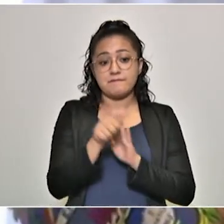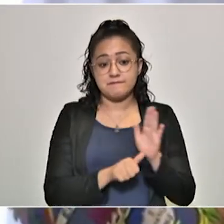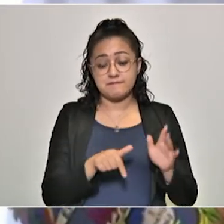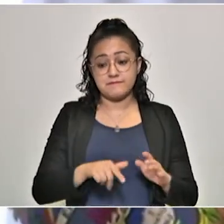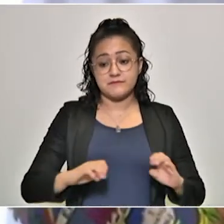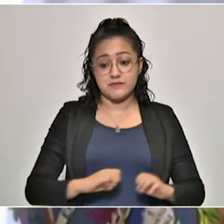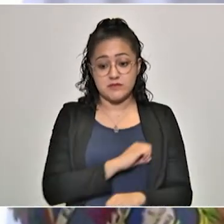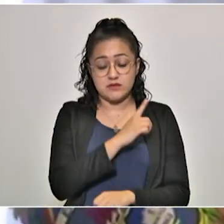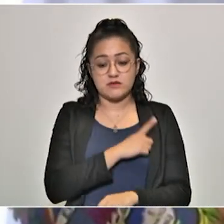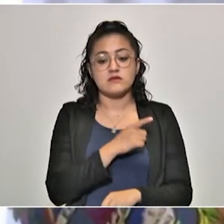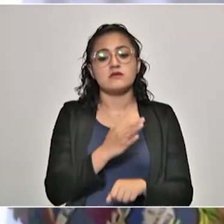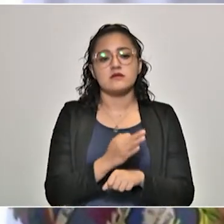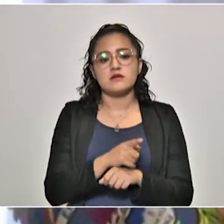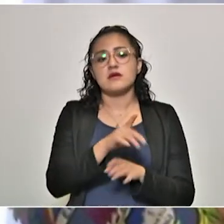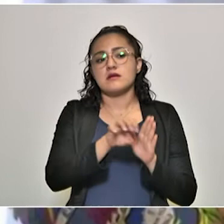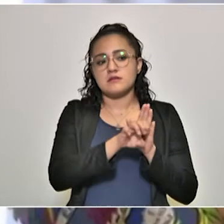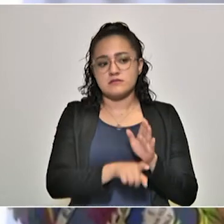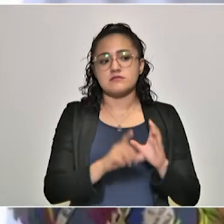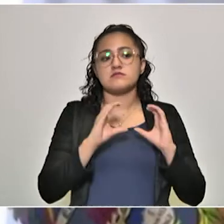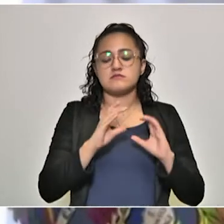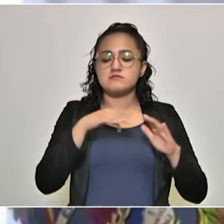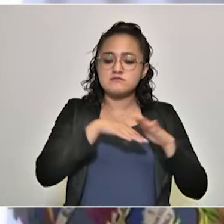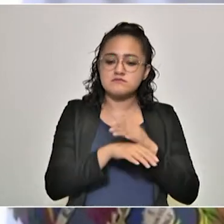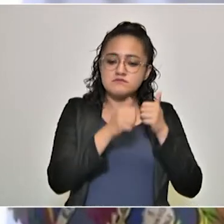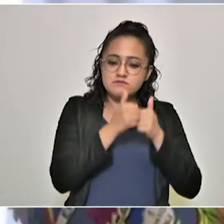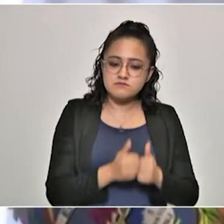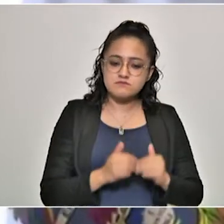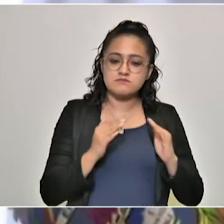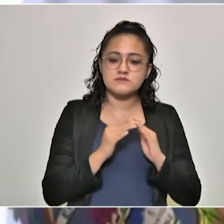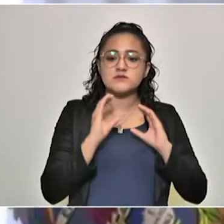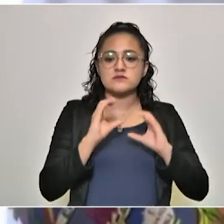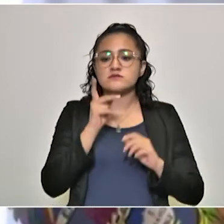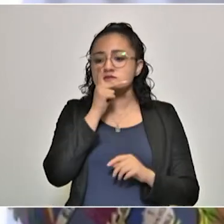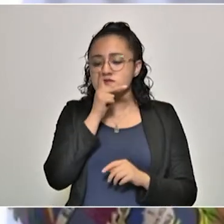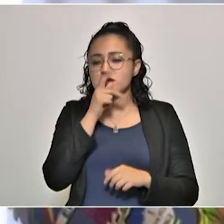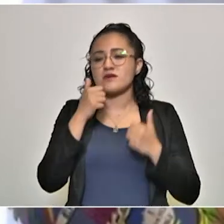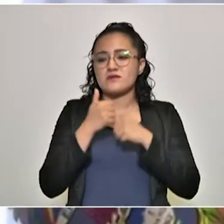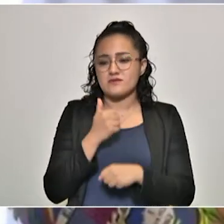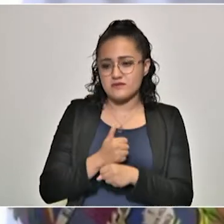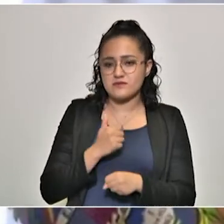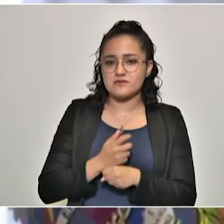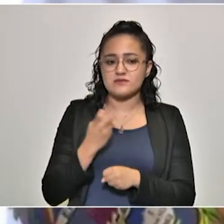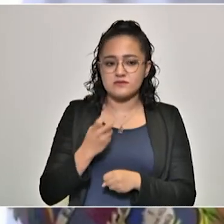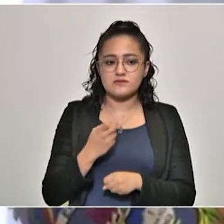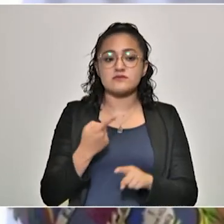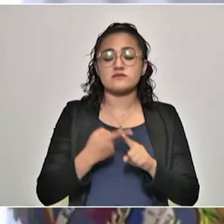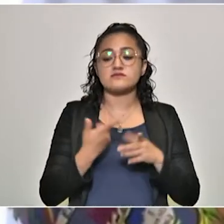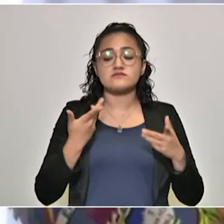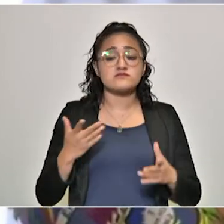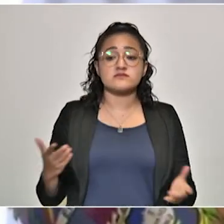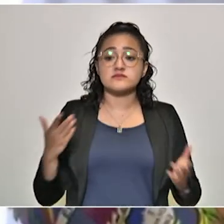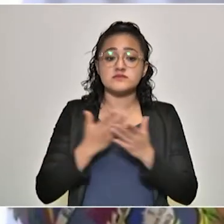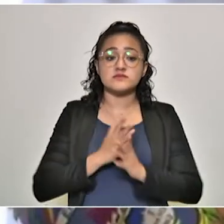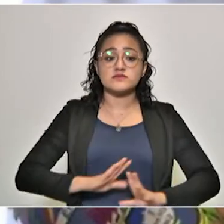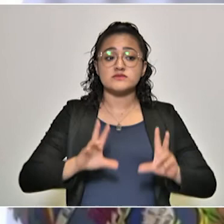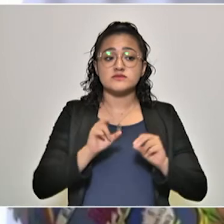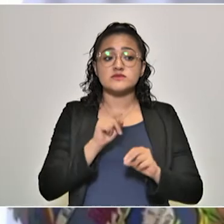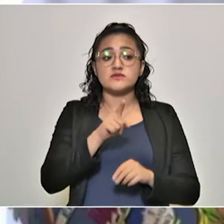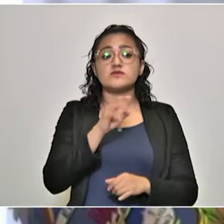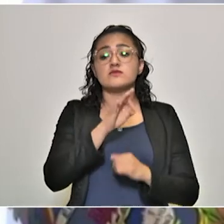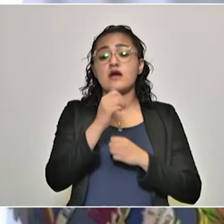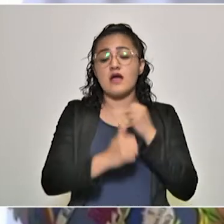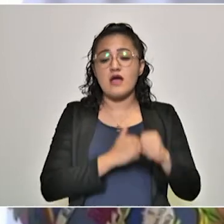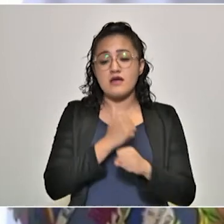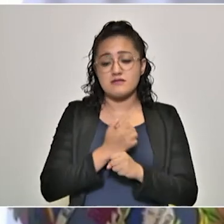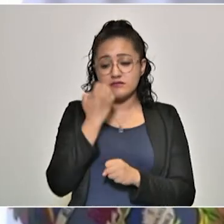pandemia pusieron el ejemplo, se confinaron y cuidaron a sus padres y abuelos, a quienes dejaron de asistir a cursar su último año